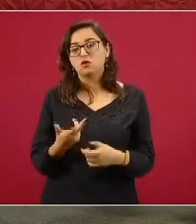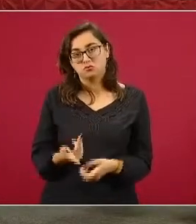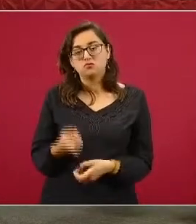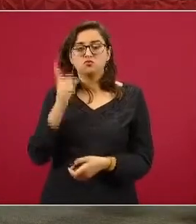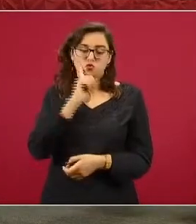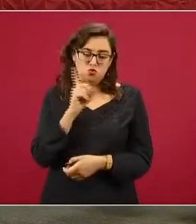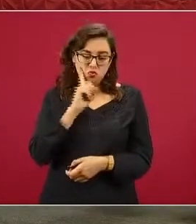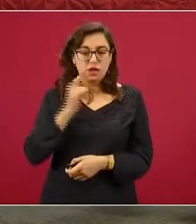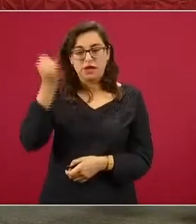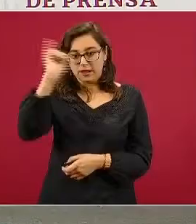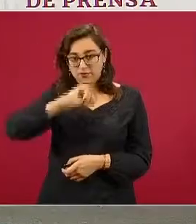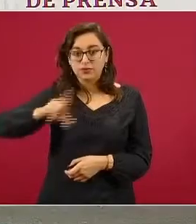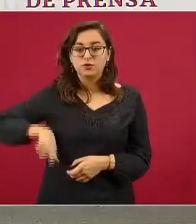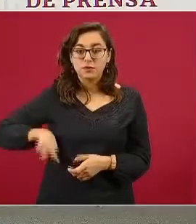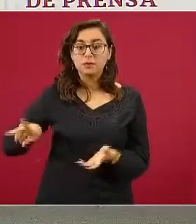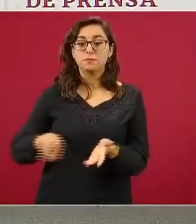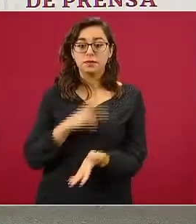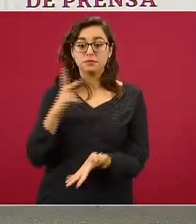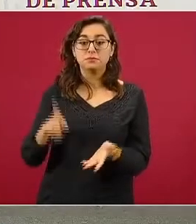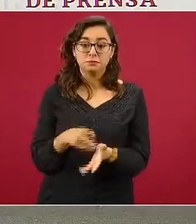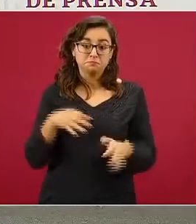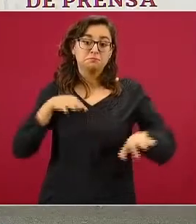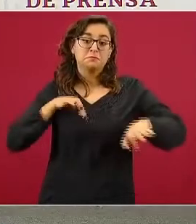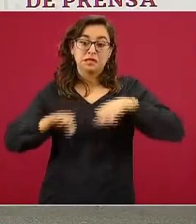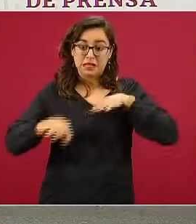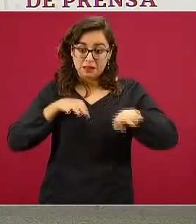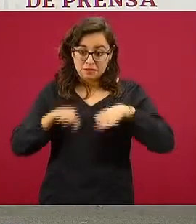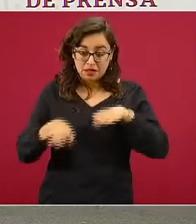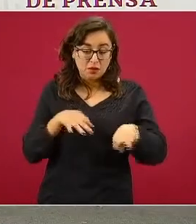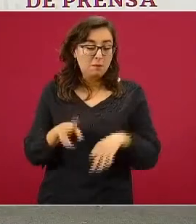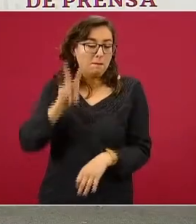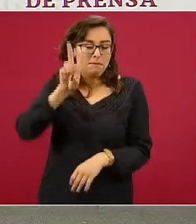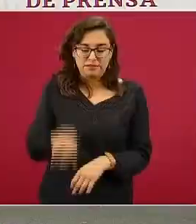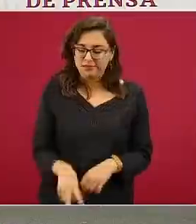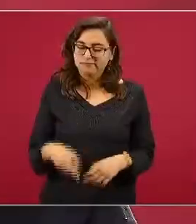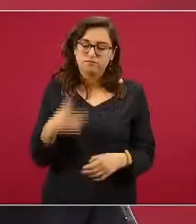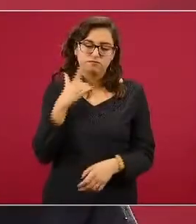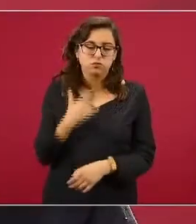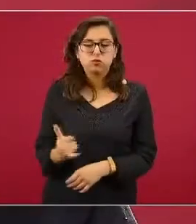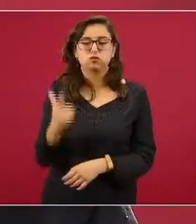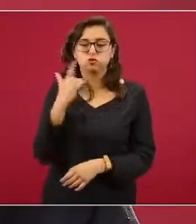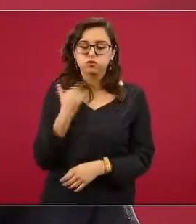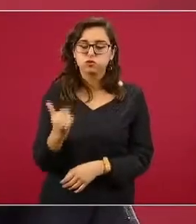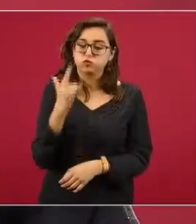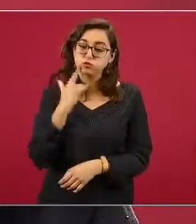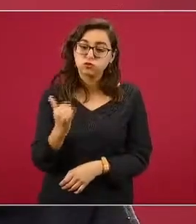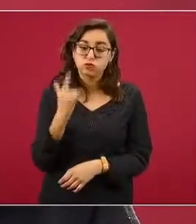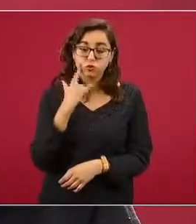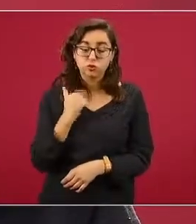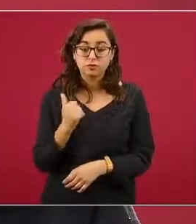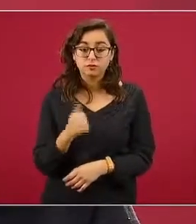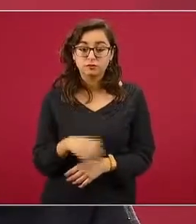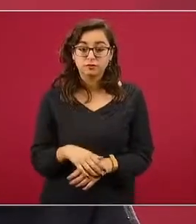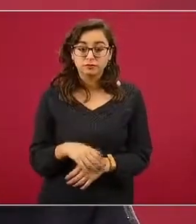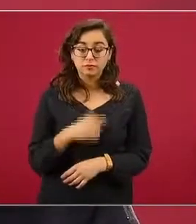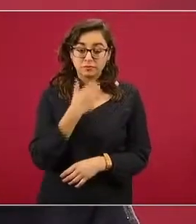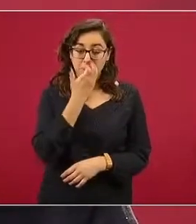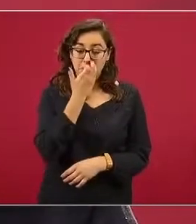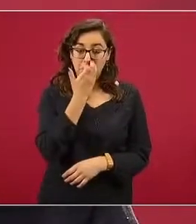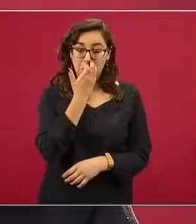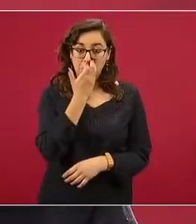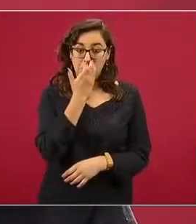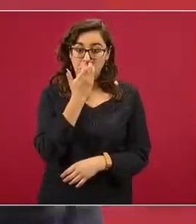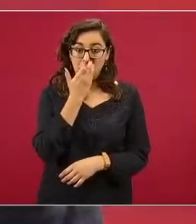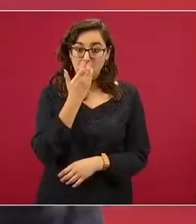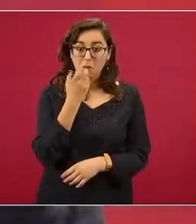gobierno, como lo he dicho repetidamente, hacen un trabajo con gran dedicación y es muy complejo para